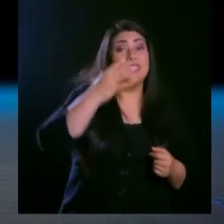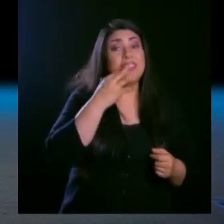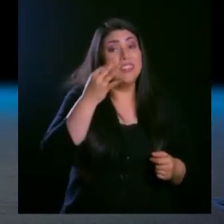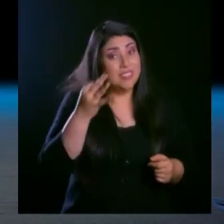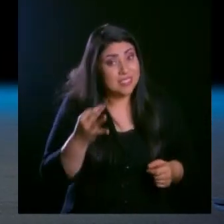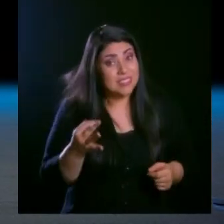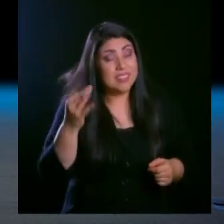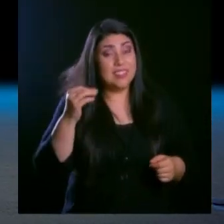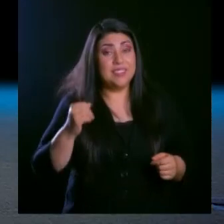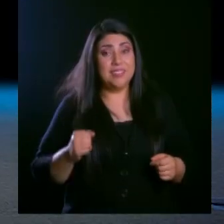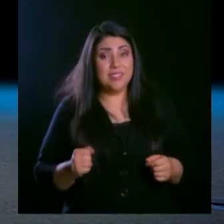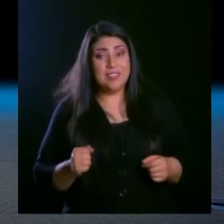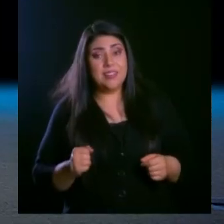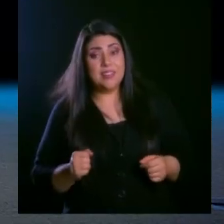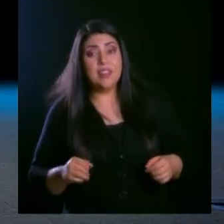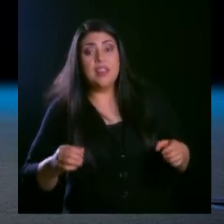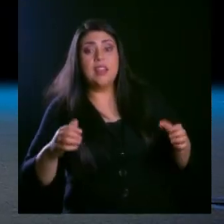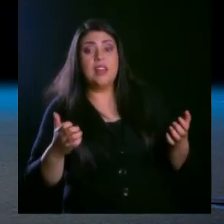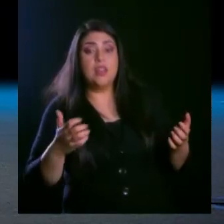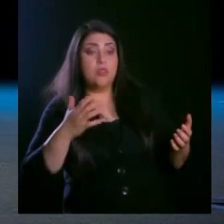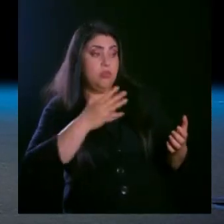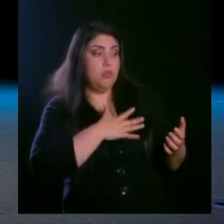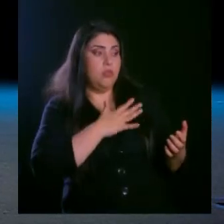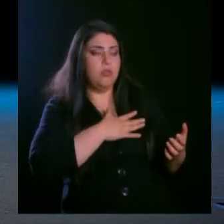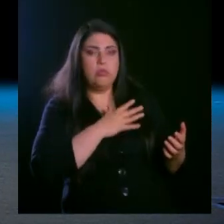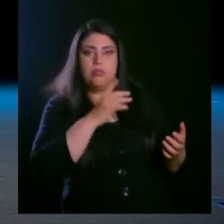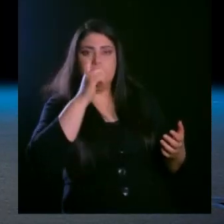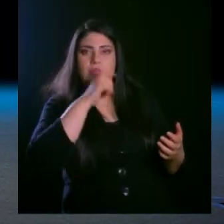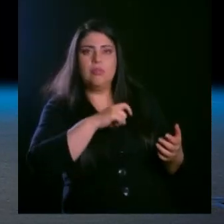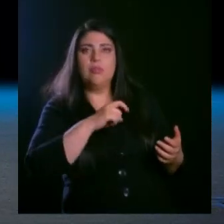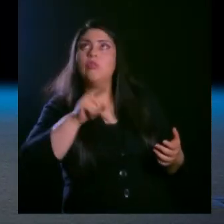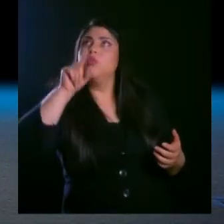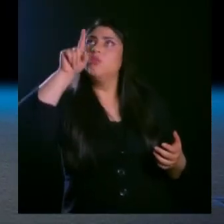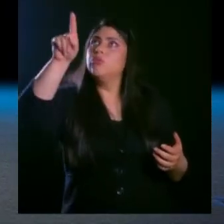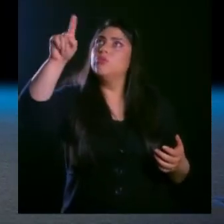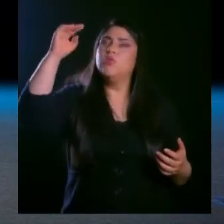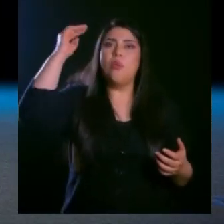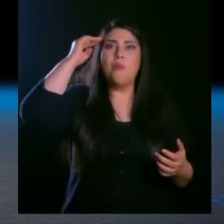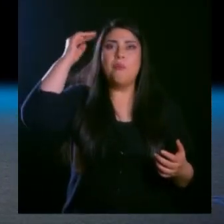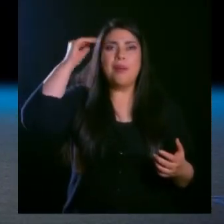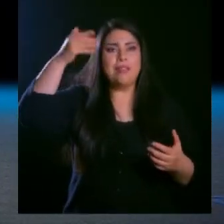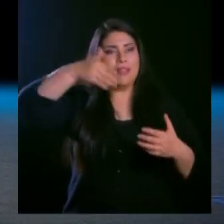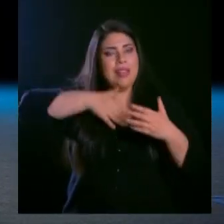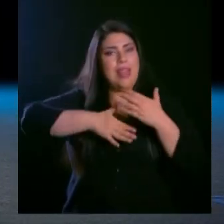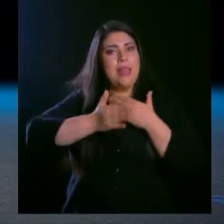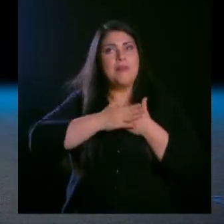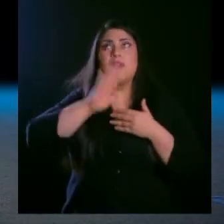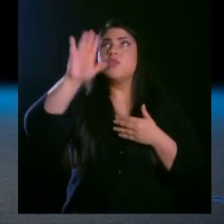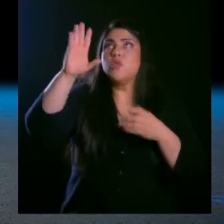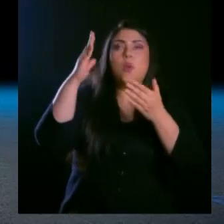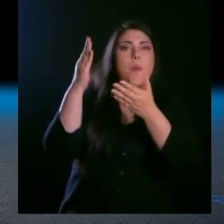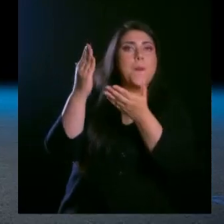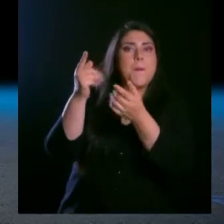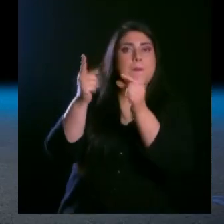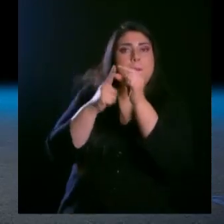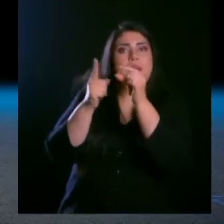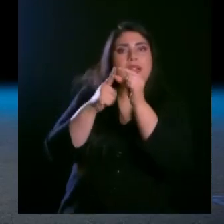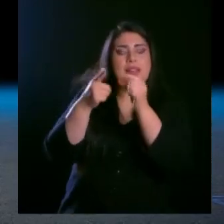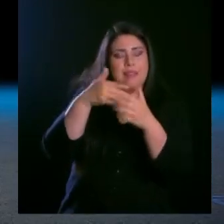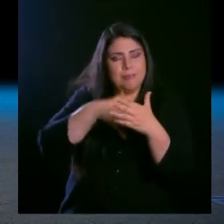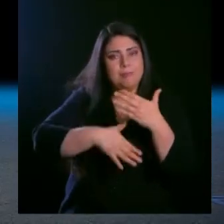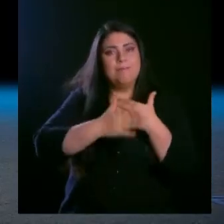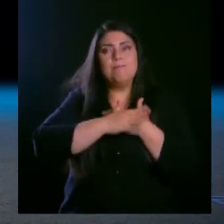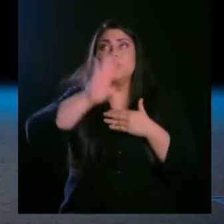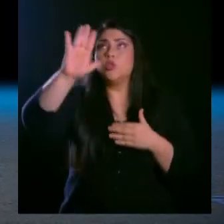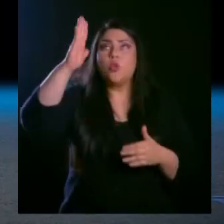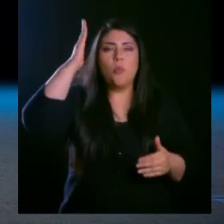es nuestro Señor, ya no vivo yo, pero Cristo vive en mí. Su mente está en mí. Sus palabras están en mí. Sus pensamientos están en